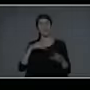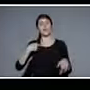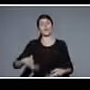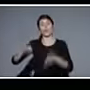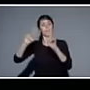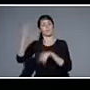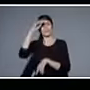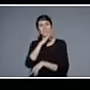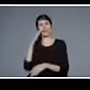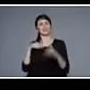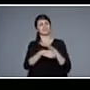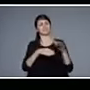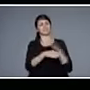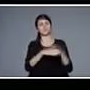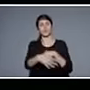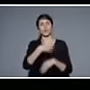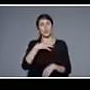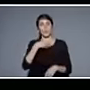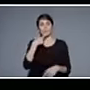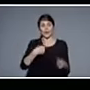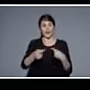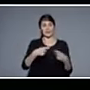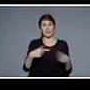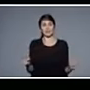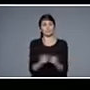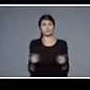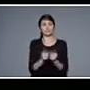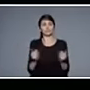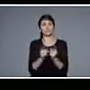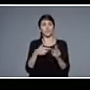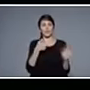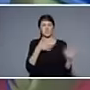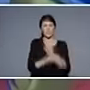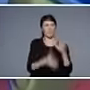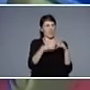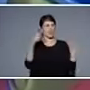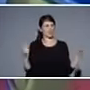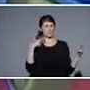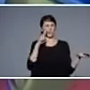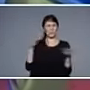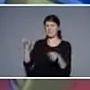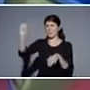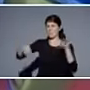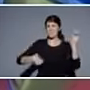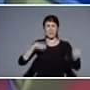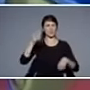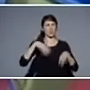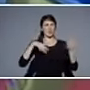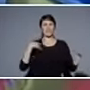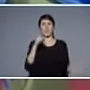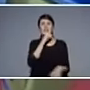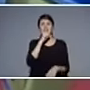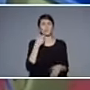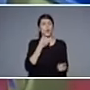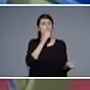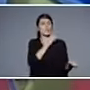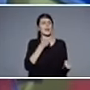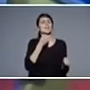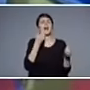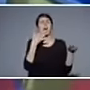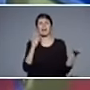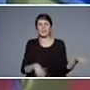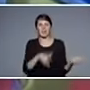Bambones. Bienvenidas, Triqui Conas. Se venden más entradas cuando el recinto está vacío y los niños están cantándole a la silla. Rechazo